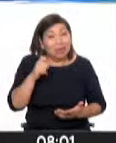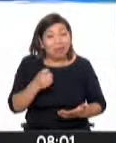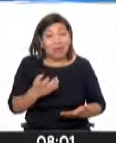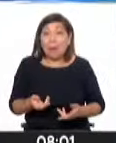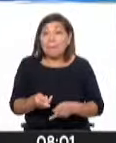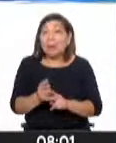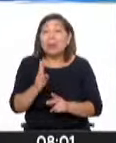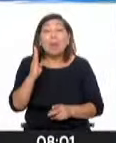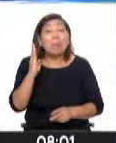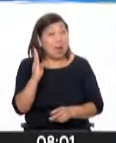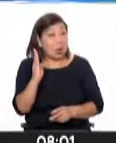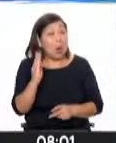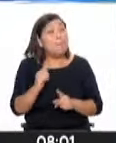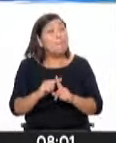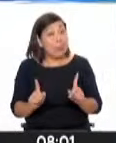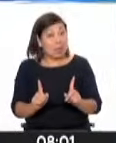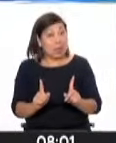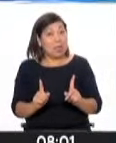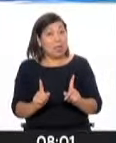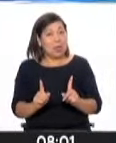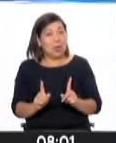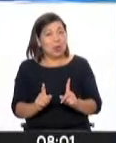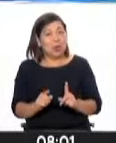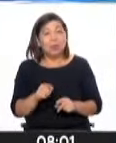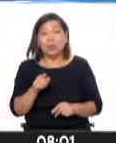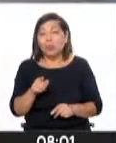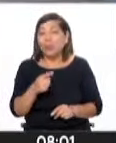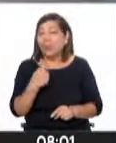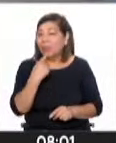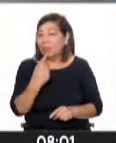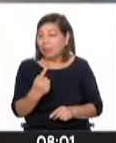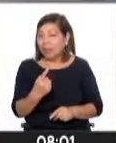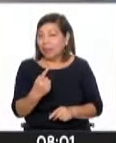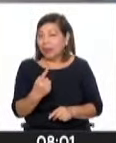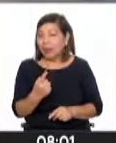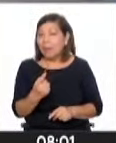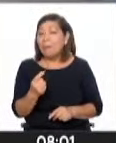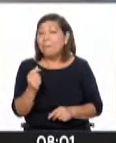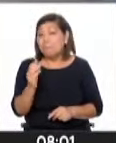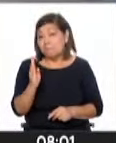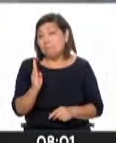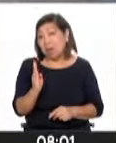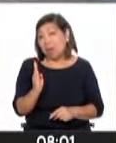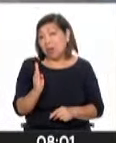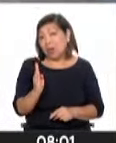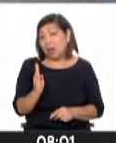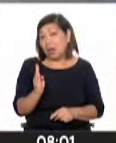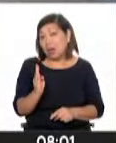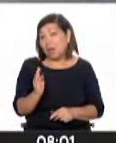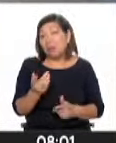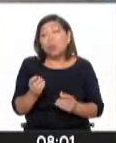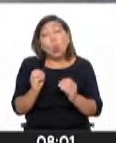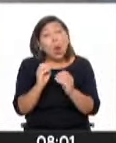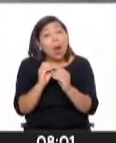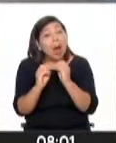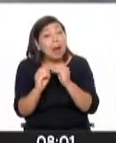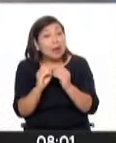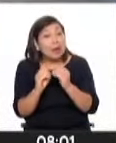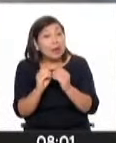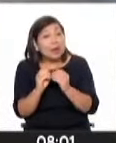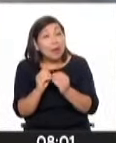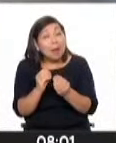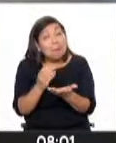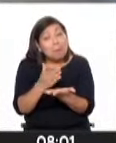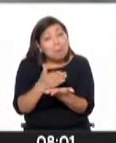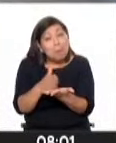un préstamo, pero si uno va, que es la recomendación que tú haces, ir a una entidad financiera a conseguir una suerte de arreglo,